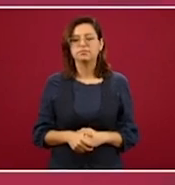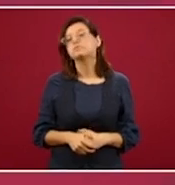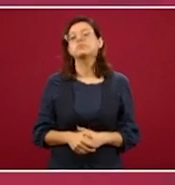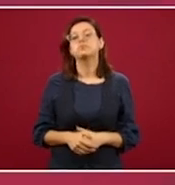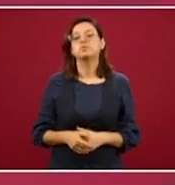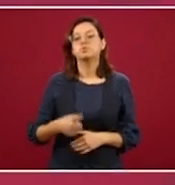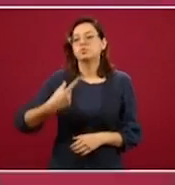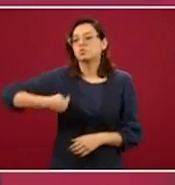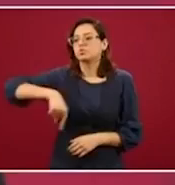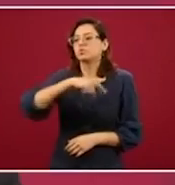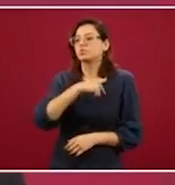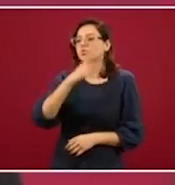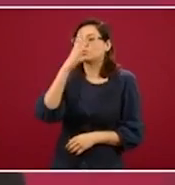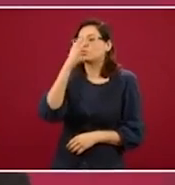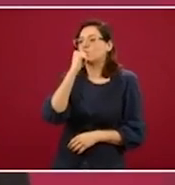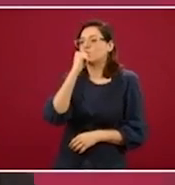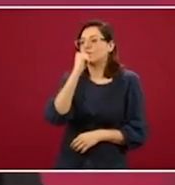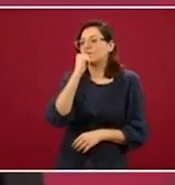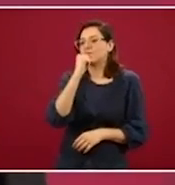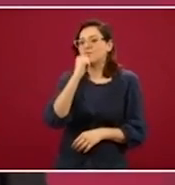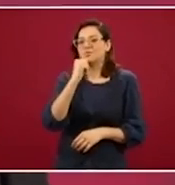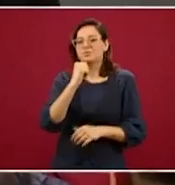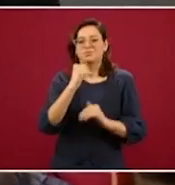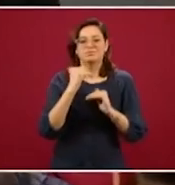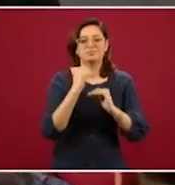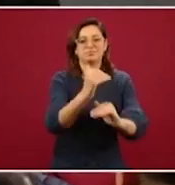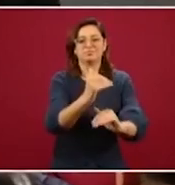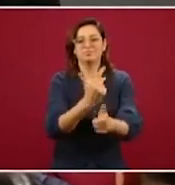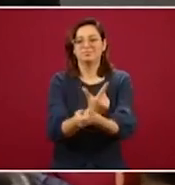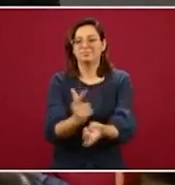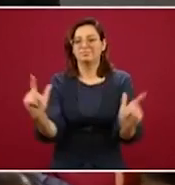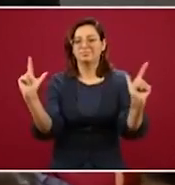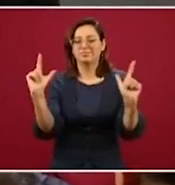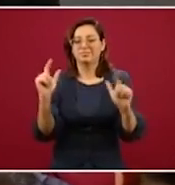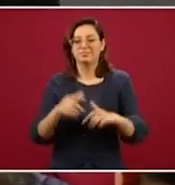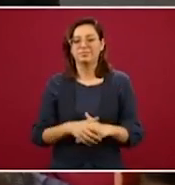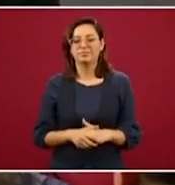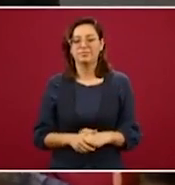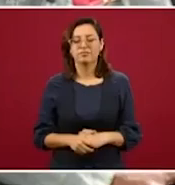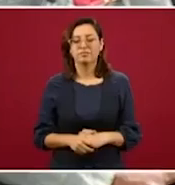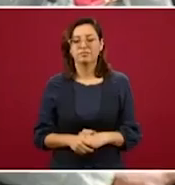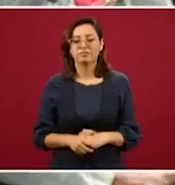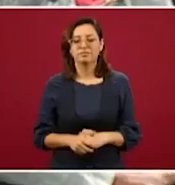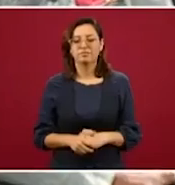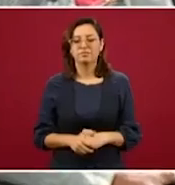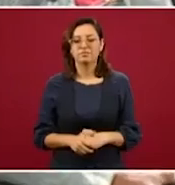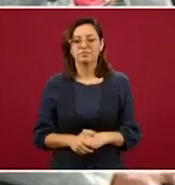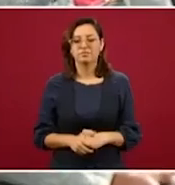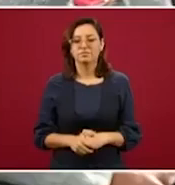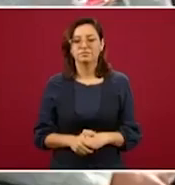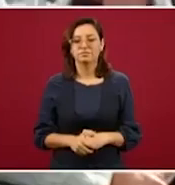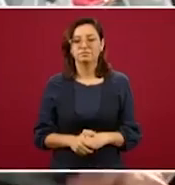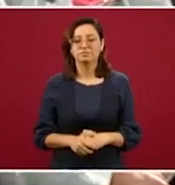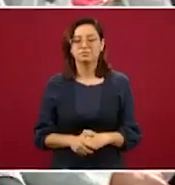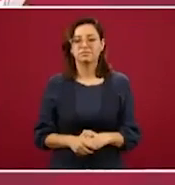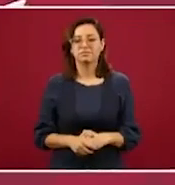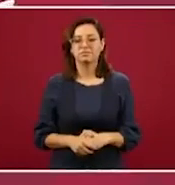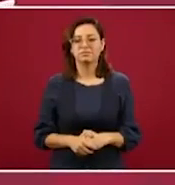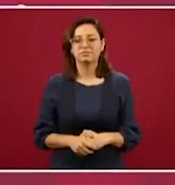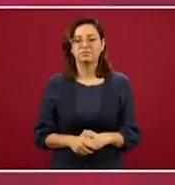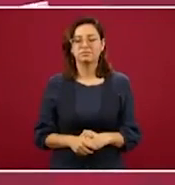limitar la libertad de nadie. Pero eso no es libertad. No, no, miren, aquí sí les aplico la